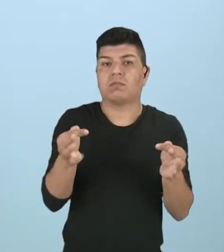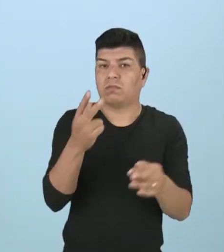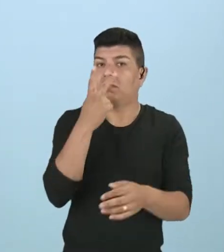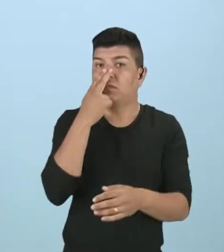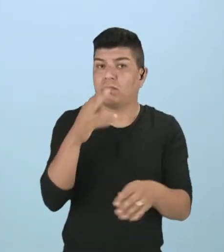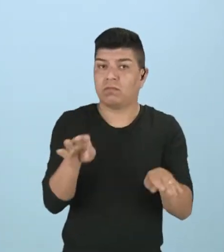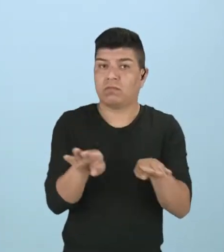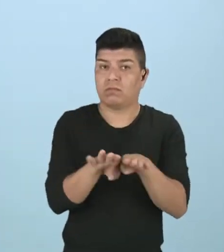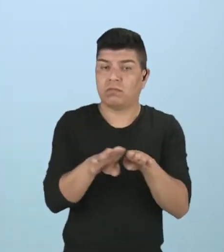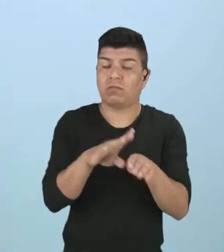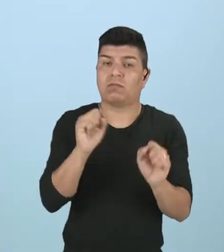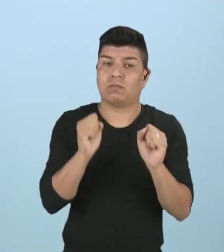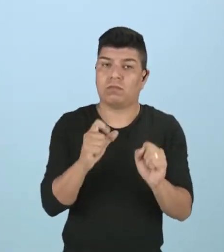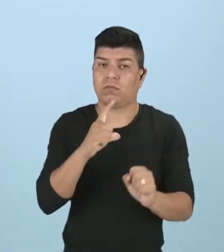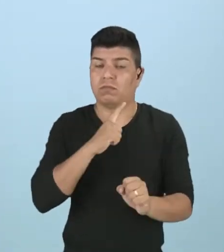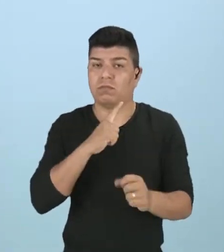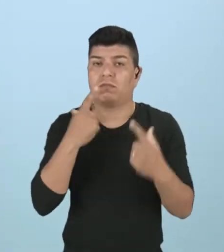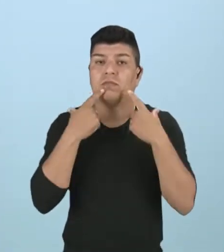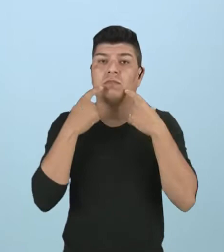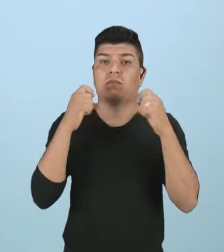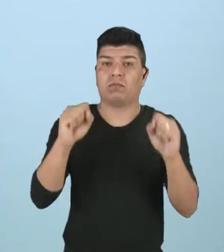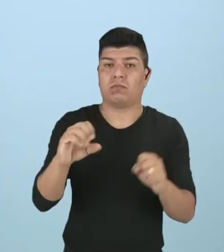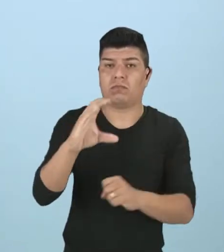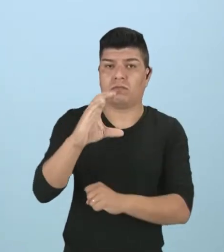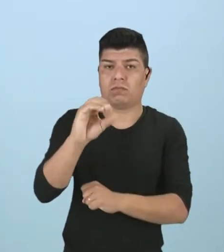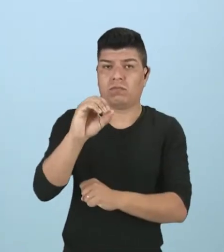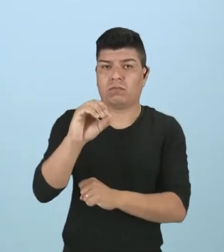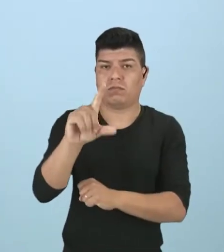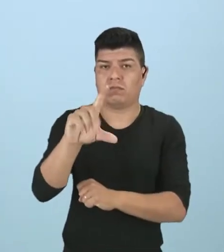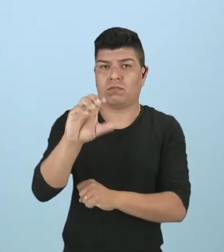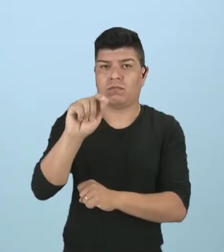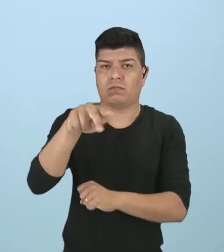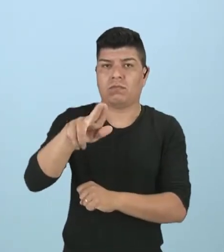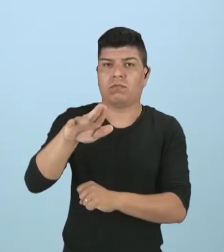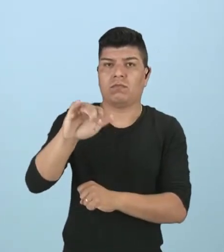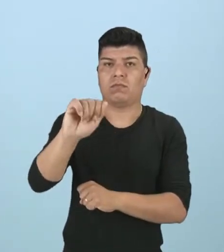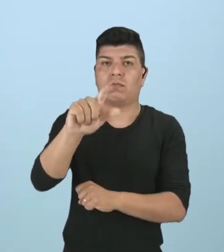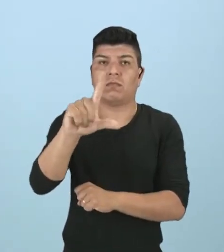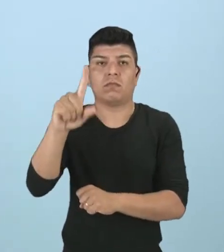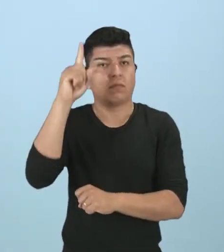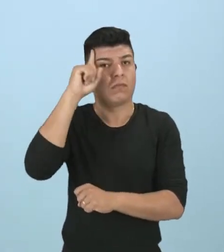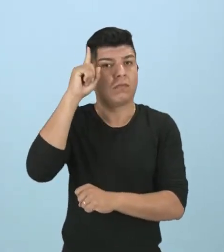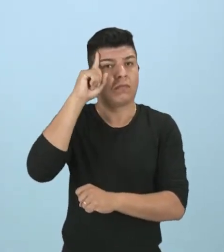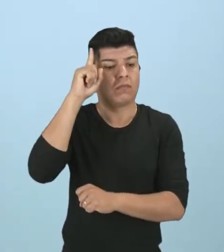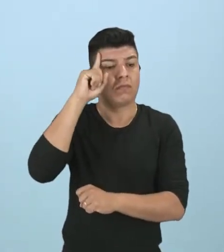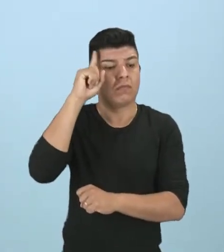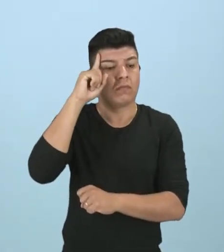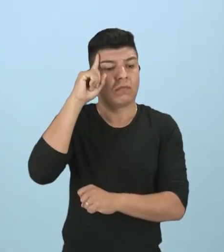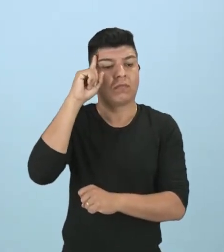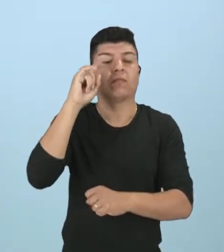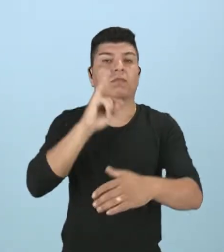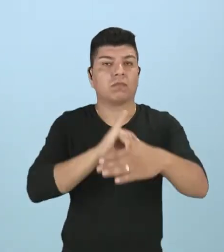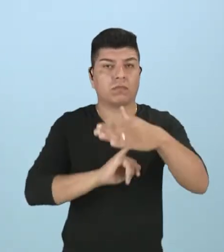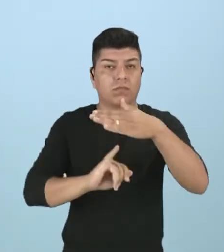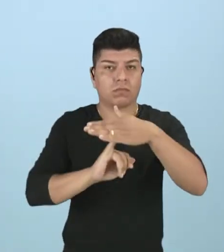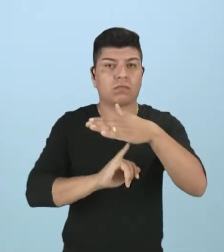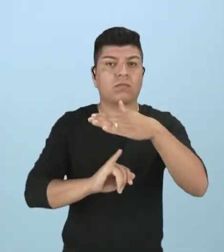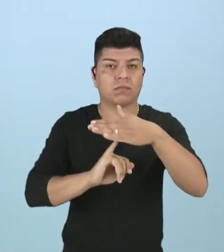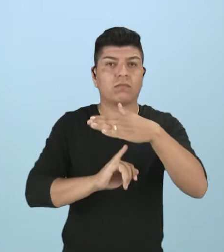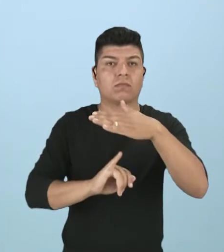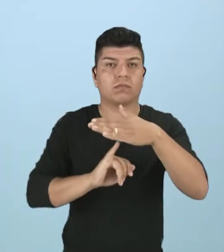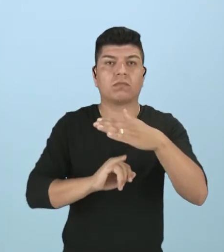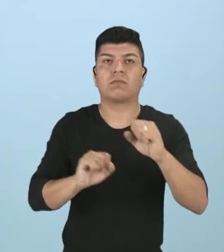¿tá? puede tener lenguaje coloquial ahí dentro, ¿tá? Puede ser lenguaje del día a día. También, ¿eh?